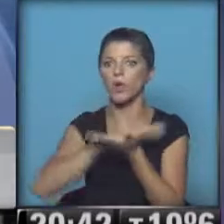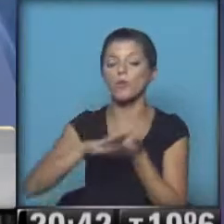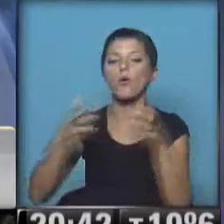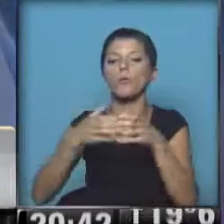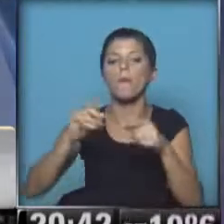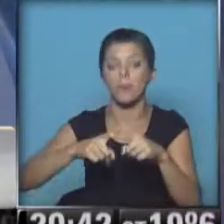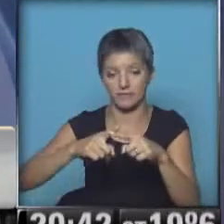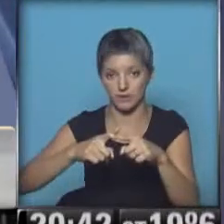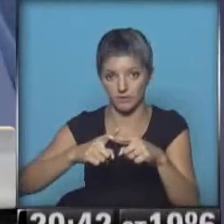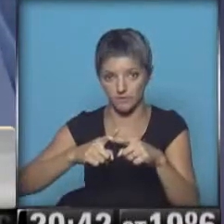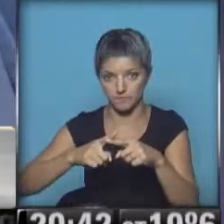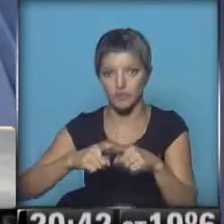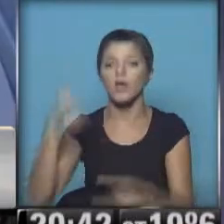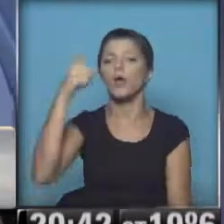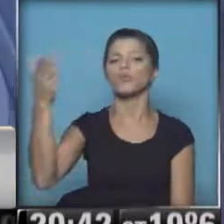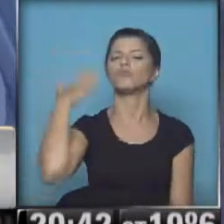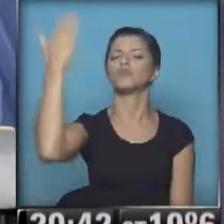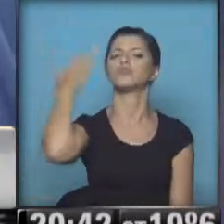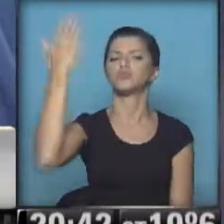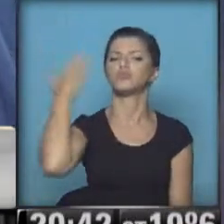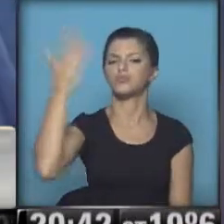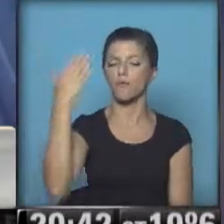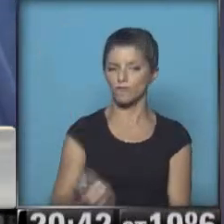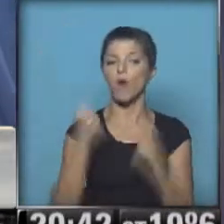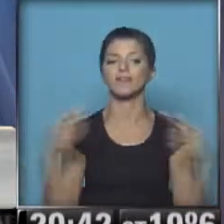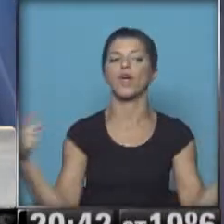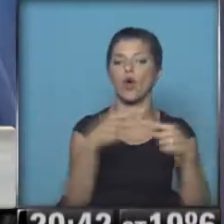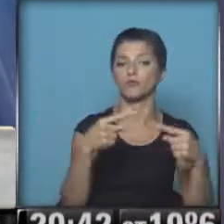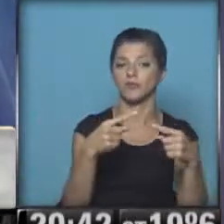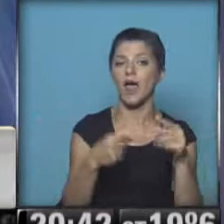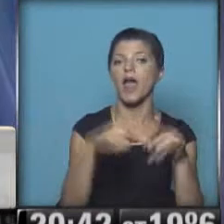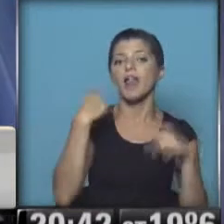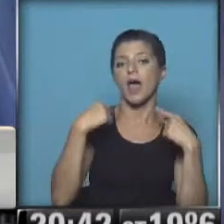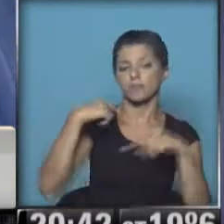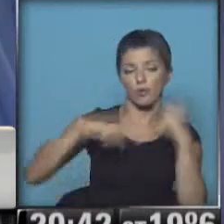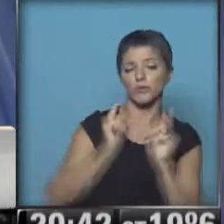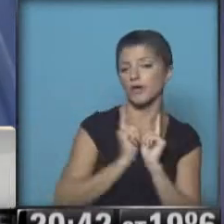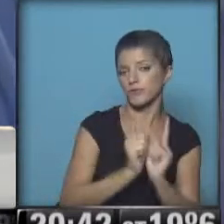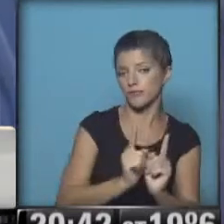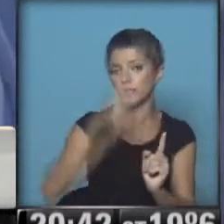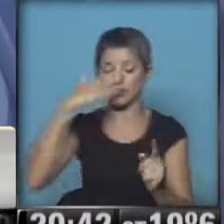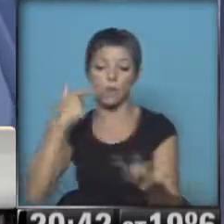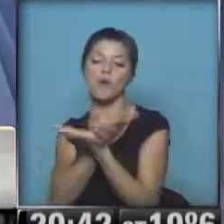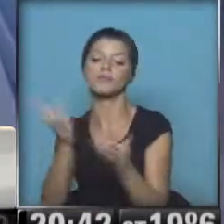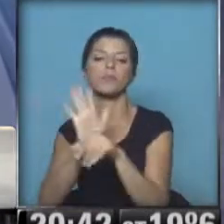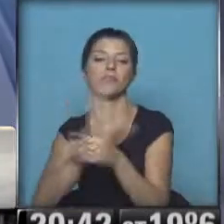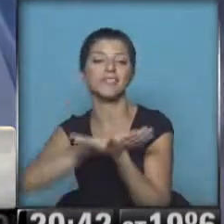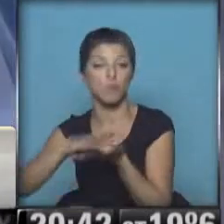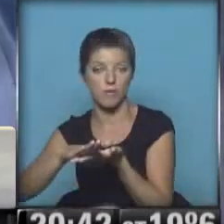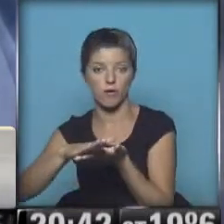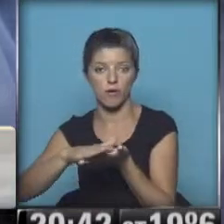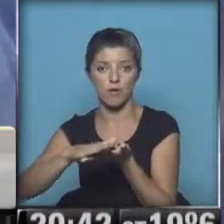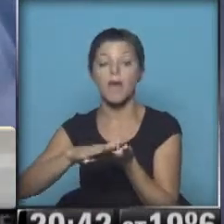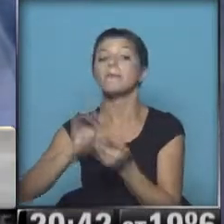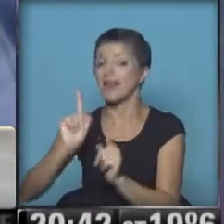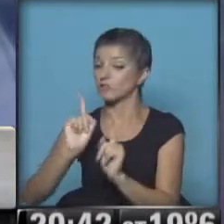políticas, que aparecen con un discurso muy fuerte en contra de lo viejo y se presentan como lo nuevo. Para ser